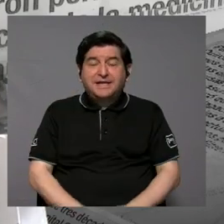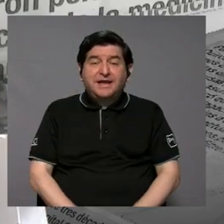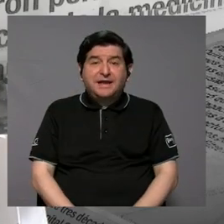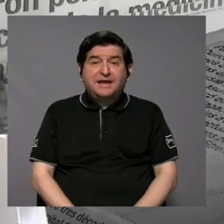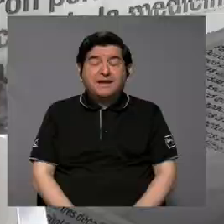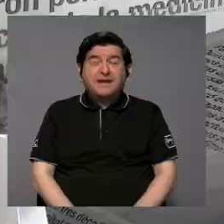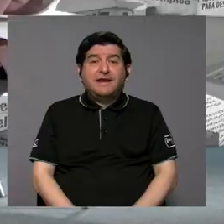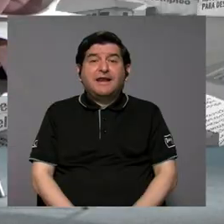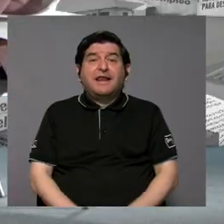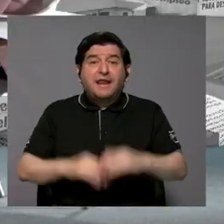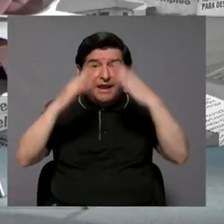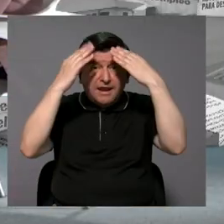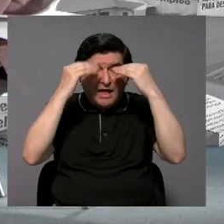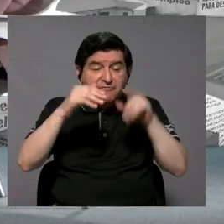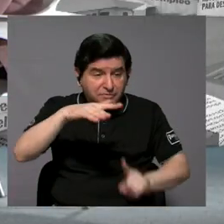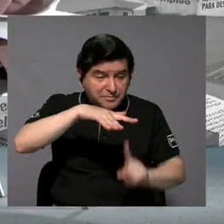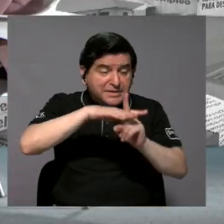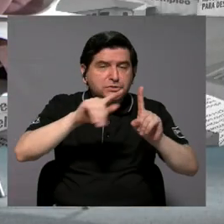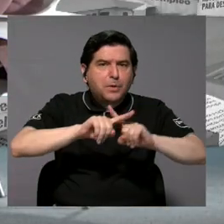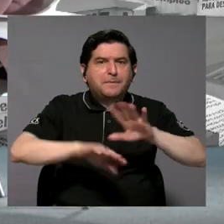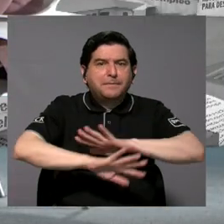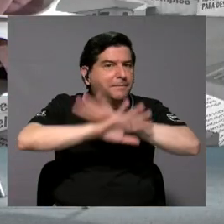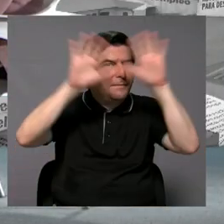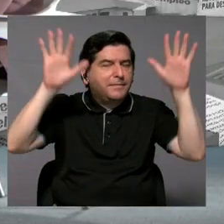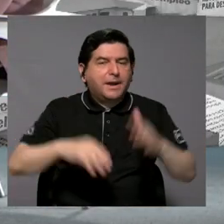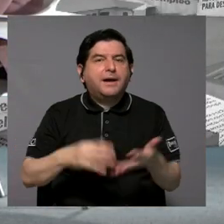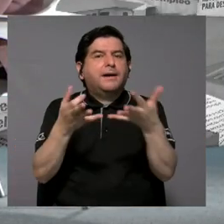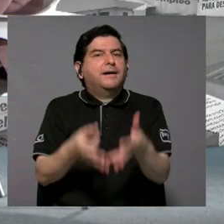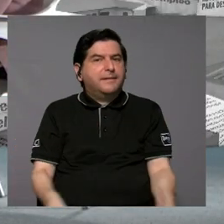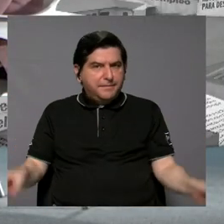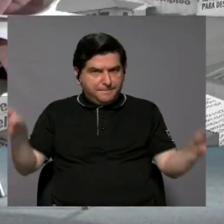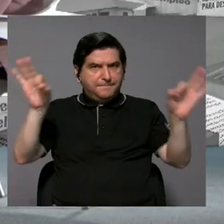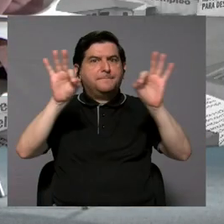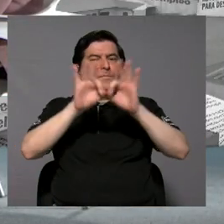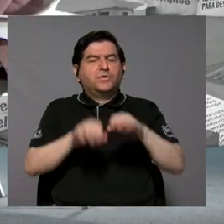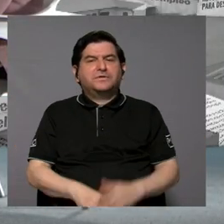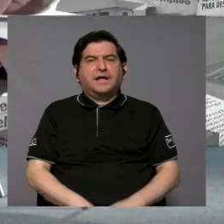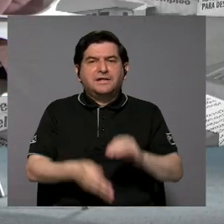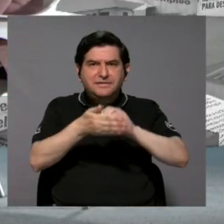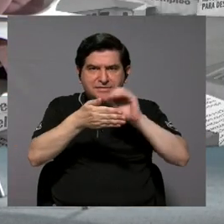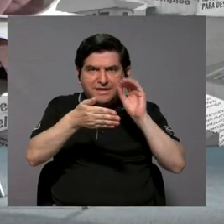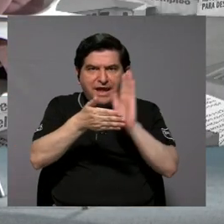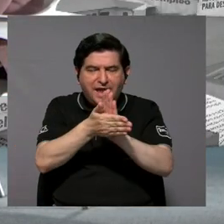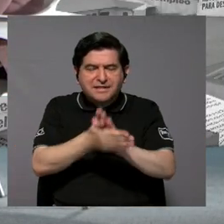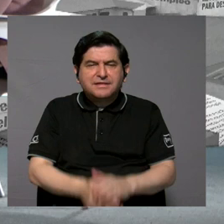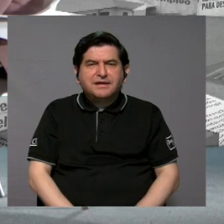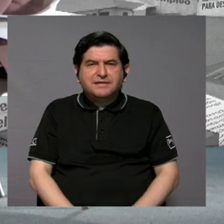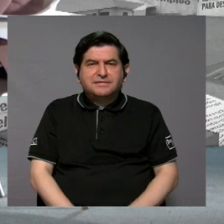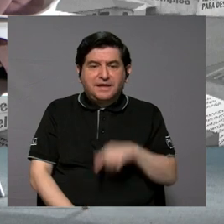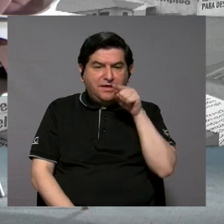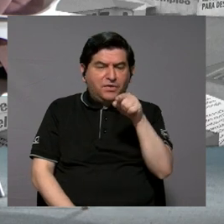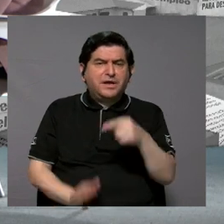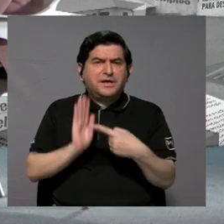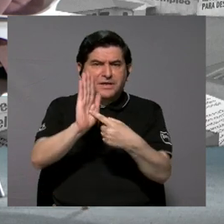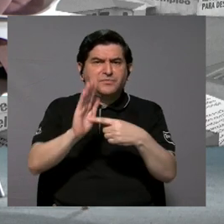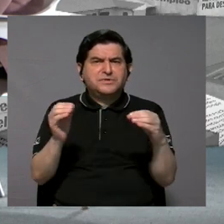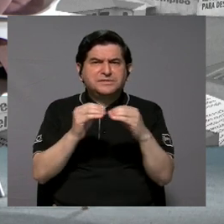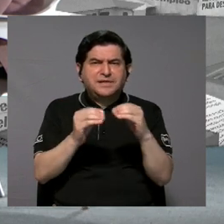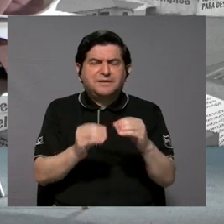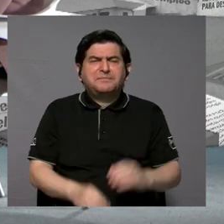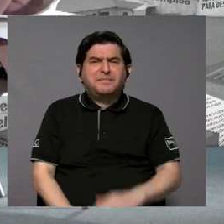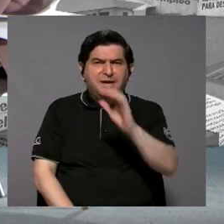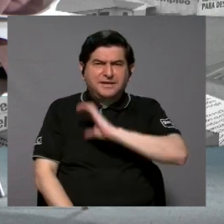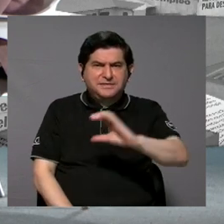no es clara. Entonces son indispensables estos etiquetados frontales en donde destacan más cualidades